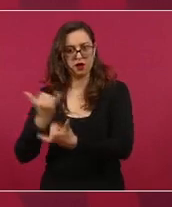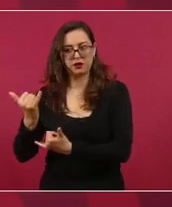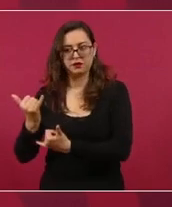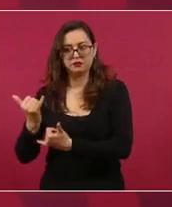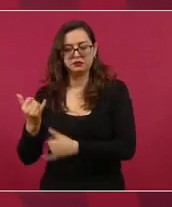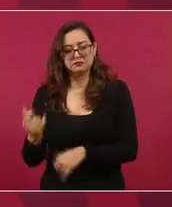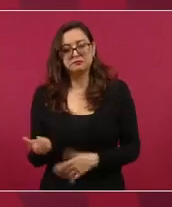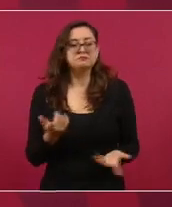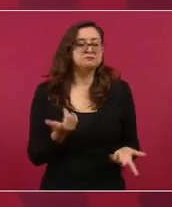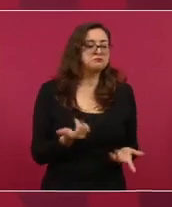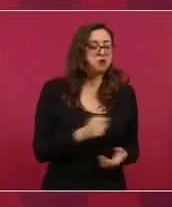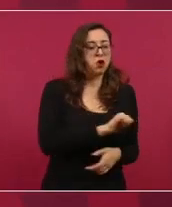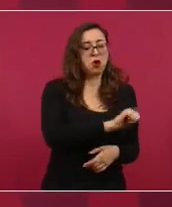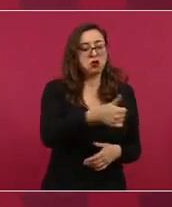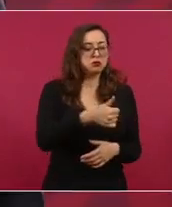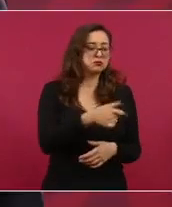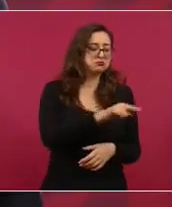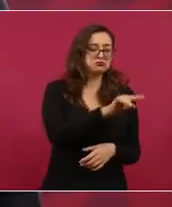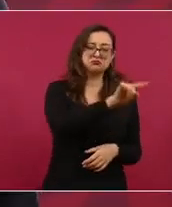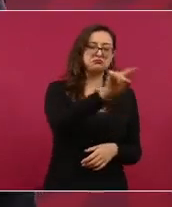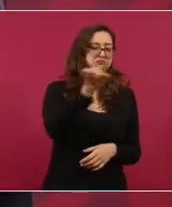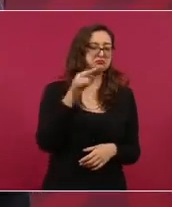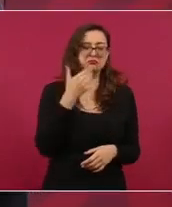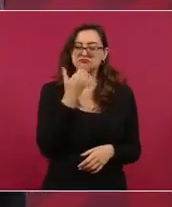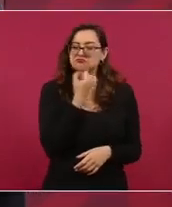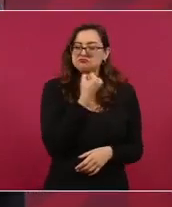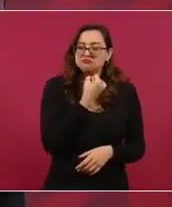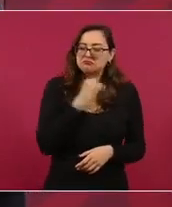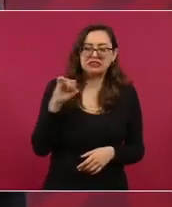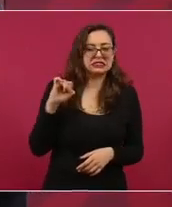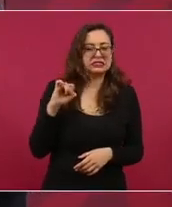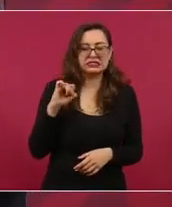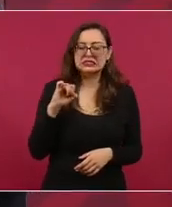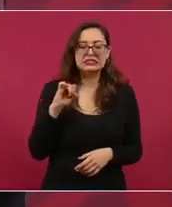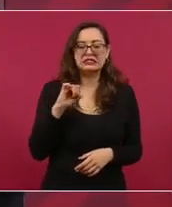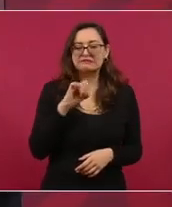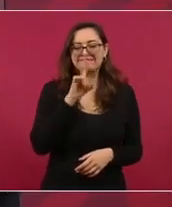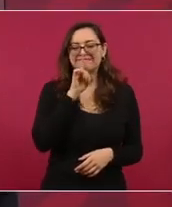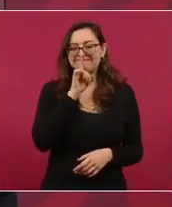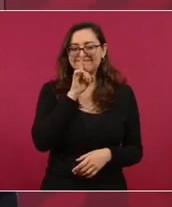no alcanzan a tener